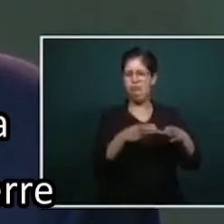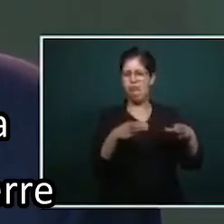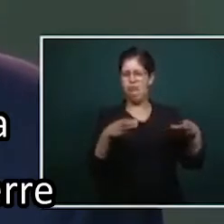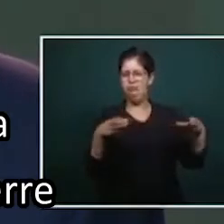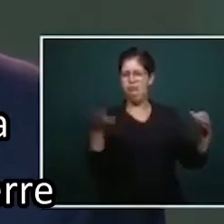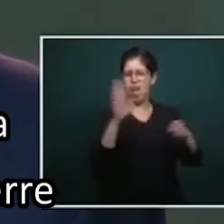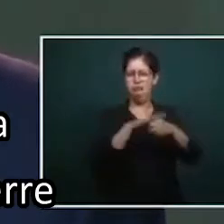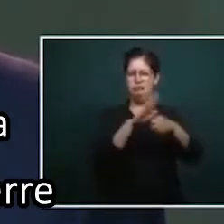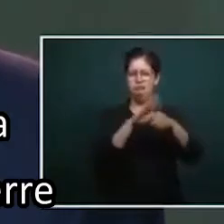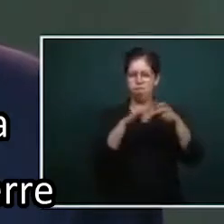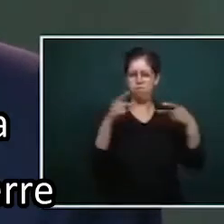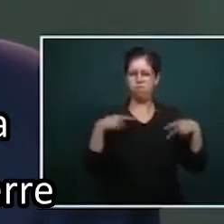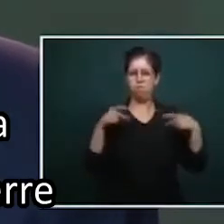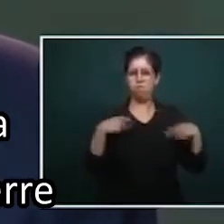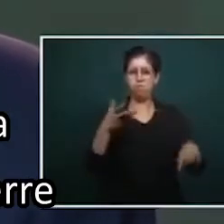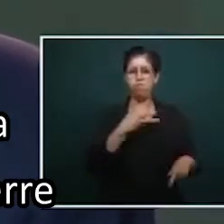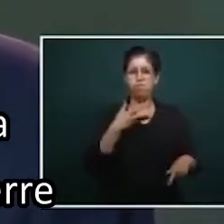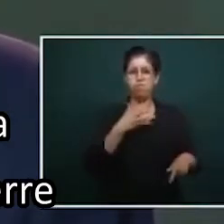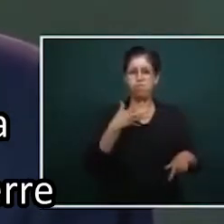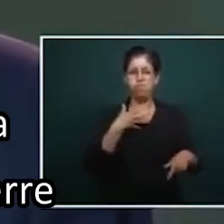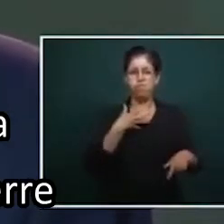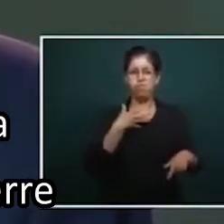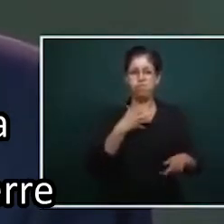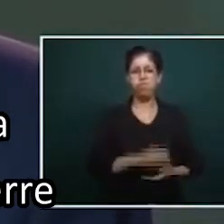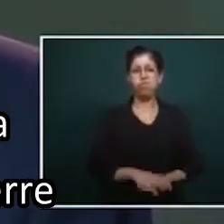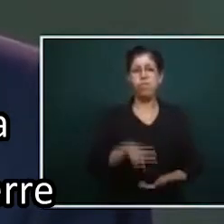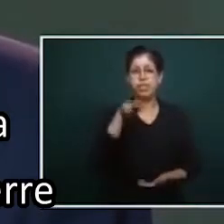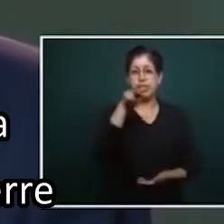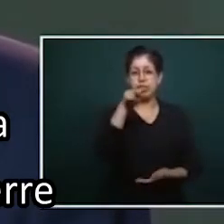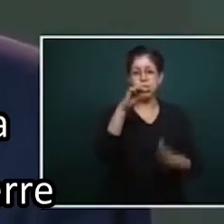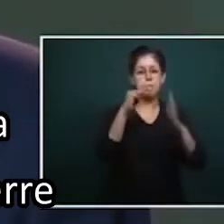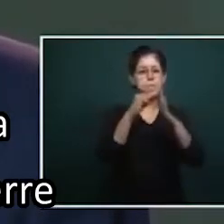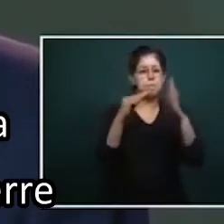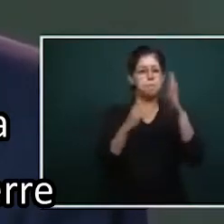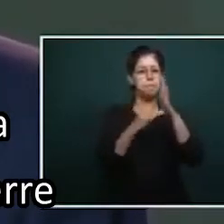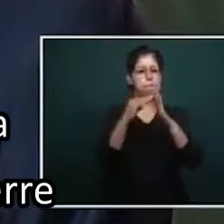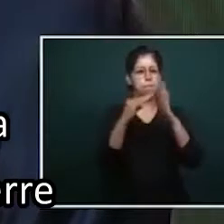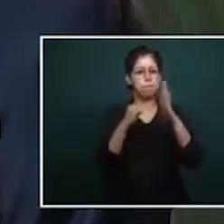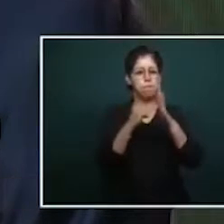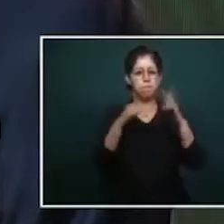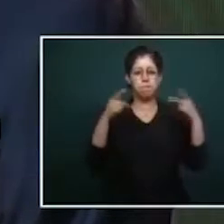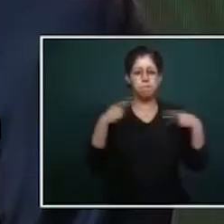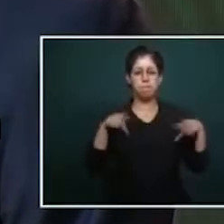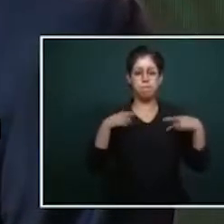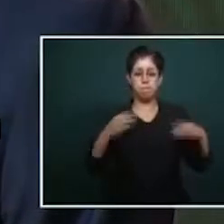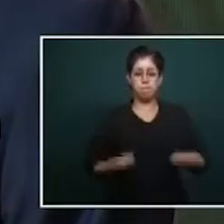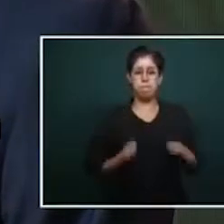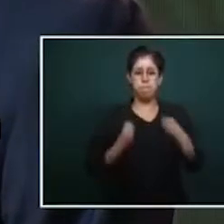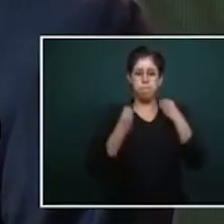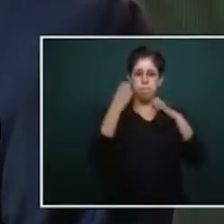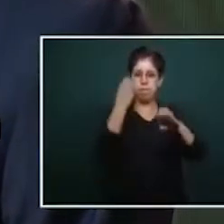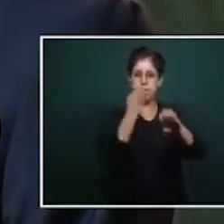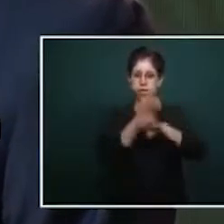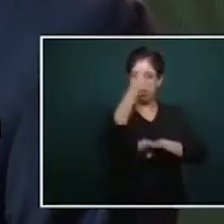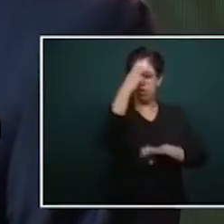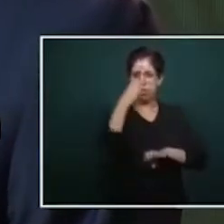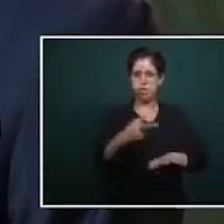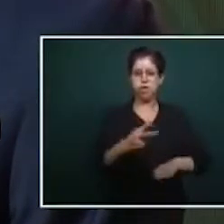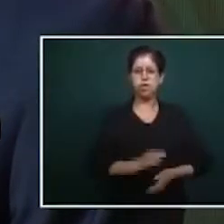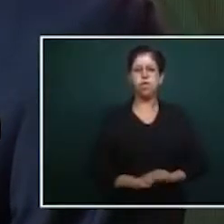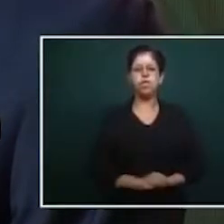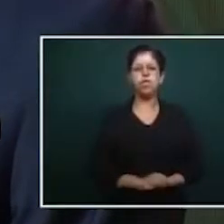propuso para dirigir la Organización Mundial de Comercio para evitar confrontaciones futuras como el cierre de fronteras y la imposición de